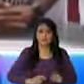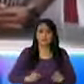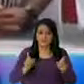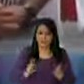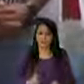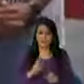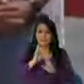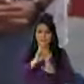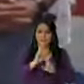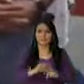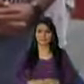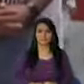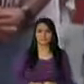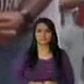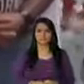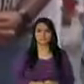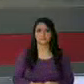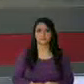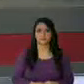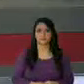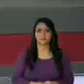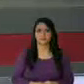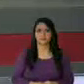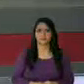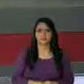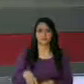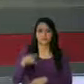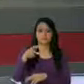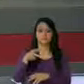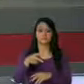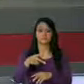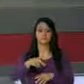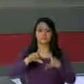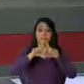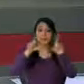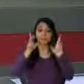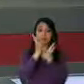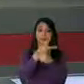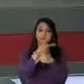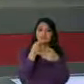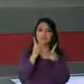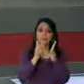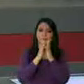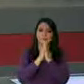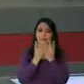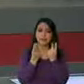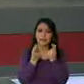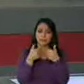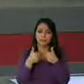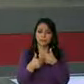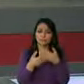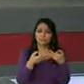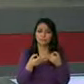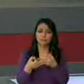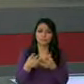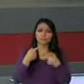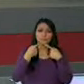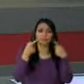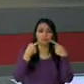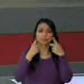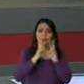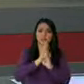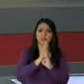Informó Ítalo Ruiz. Las cámaras de la producción exigieron rapidez y transparencia en la difusión de los resultados